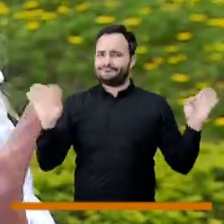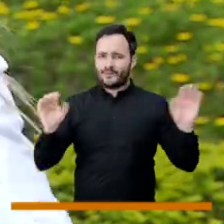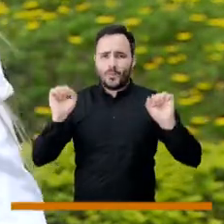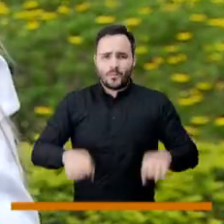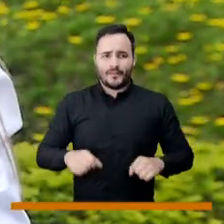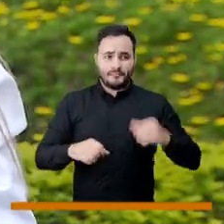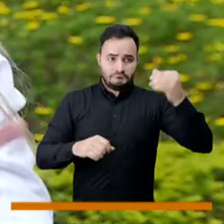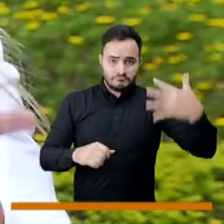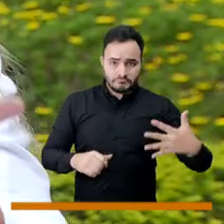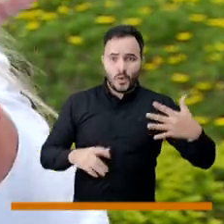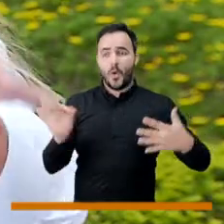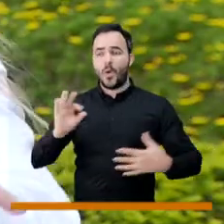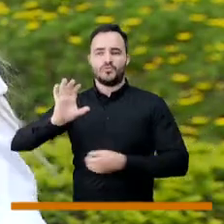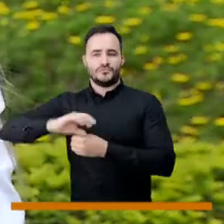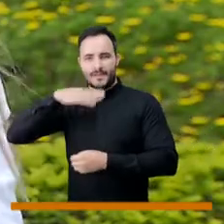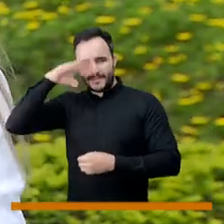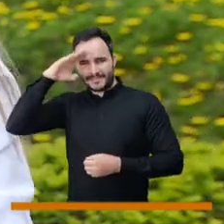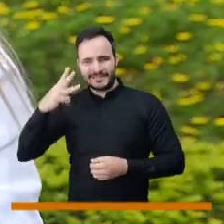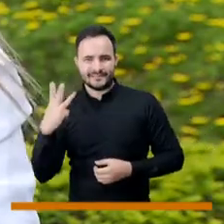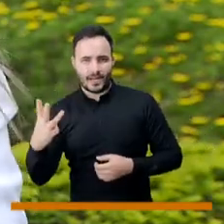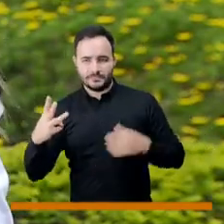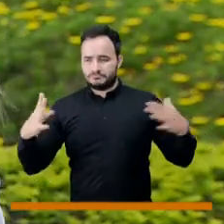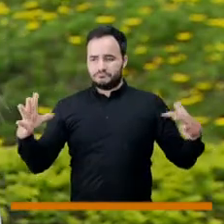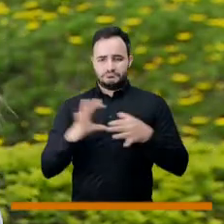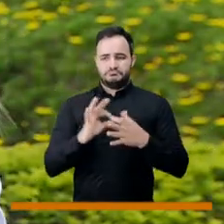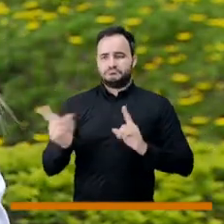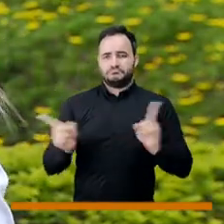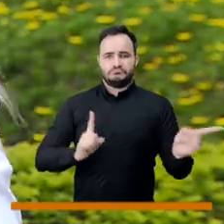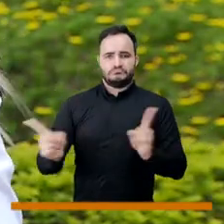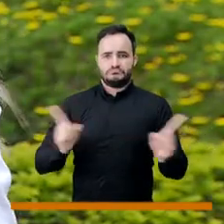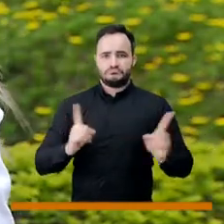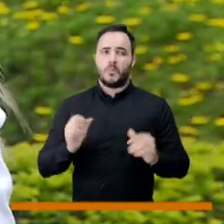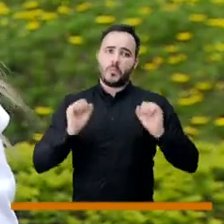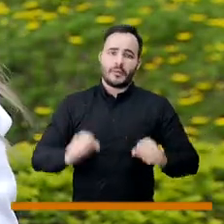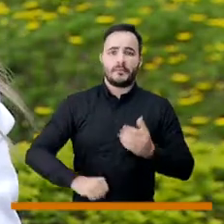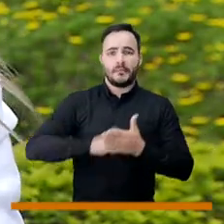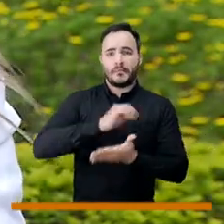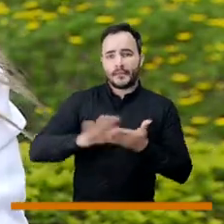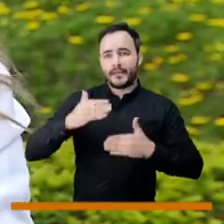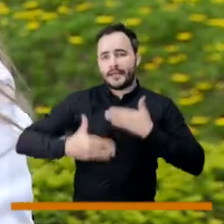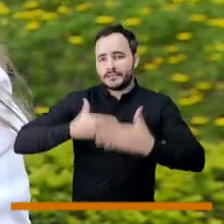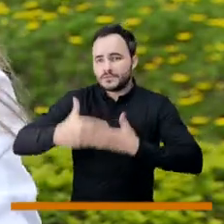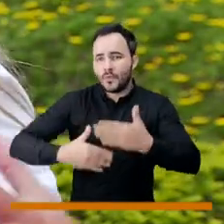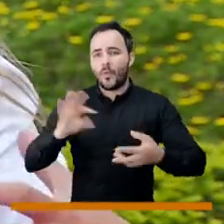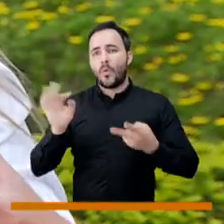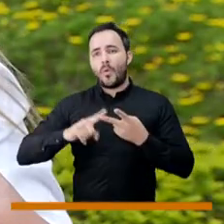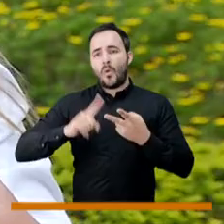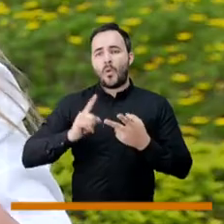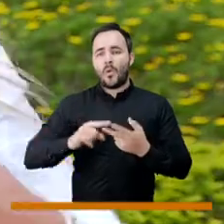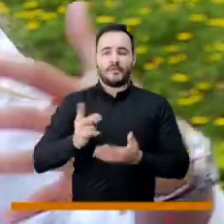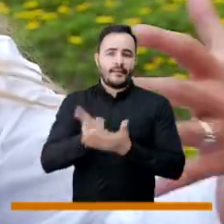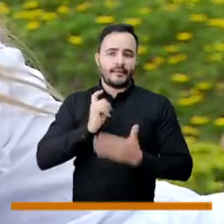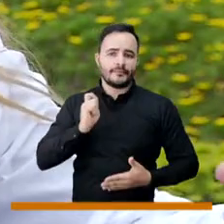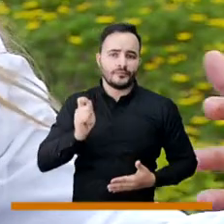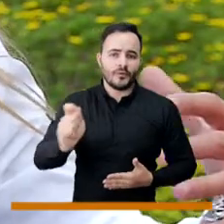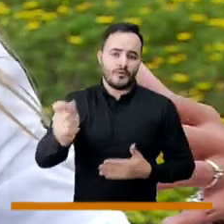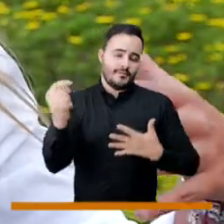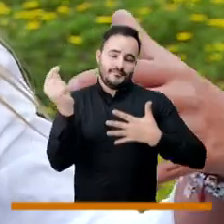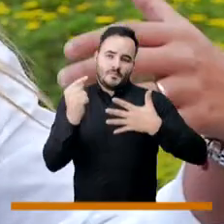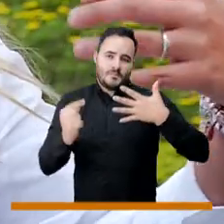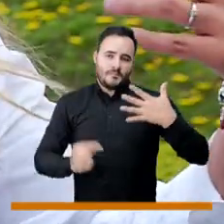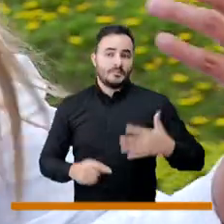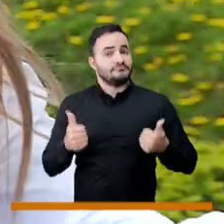todos los estudiantes que quieran ingresar también a esas universidades lo cual es un tema fundamental de dar una mayor cobertura